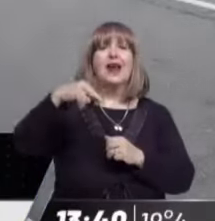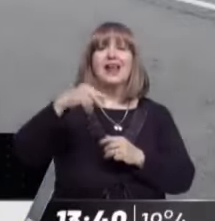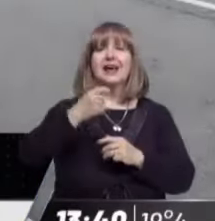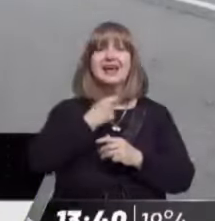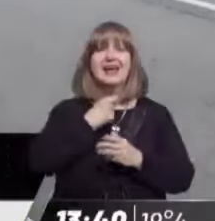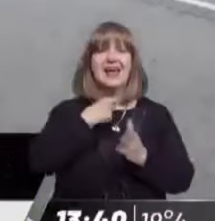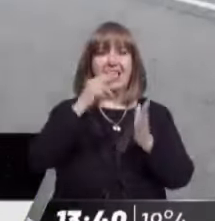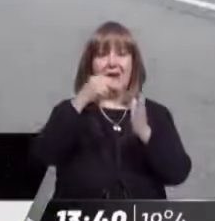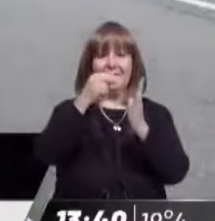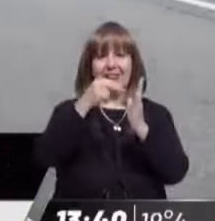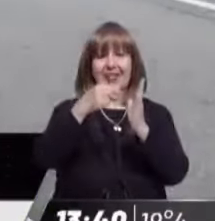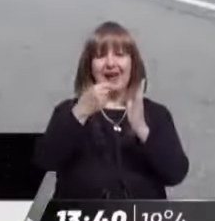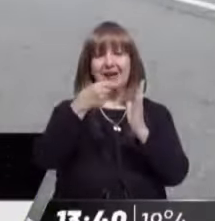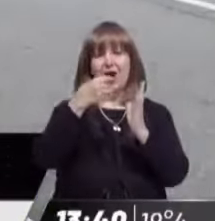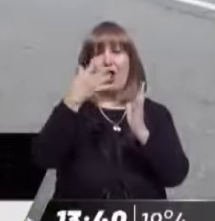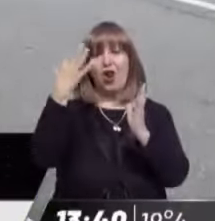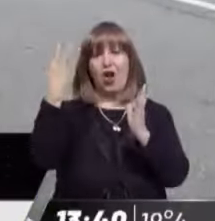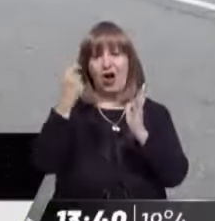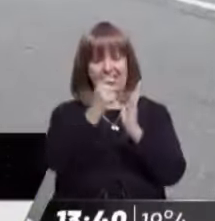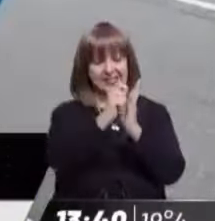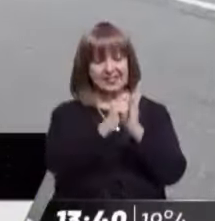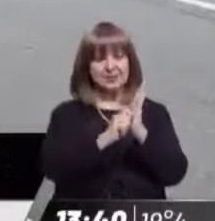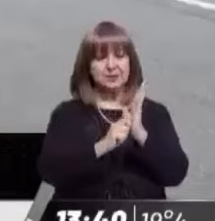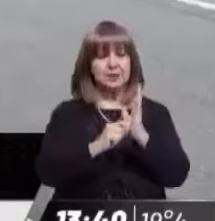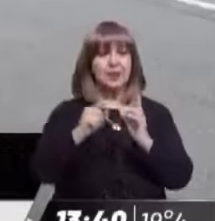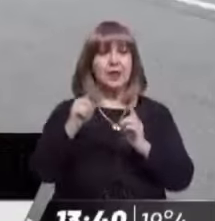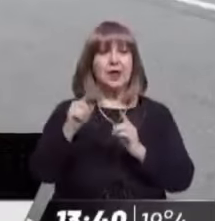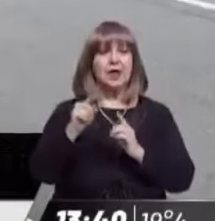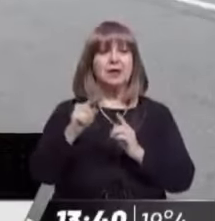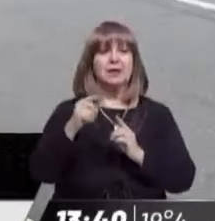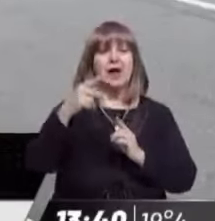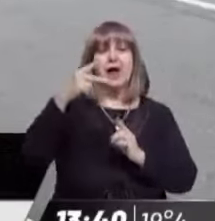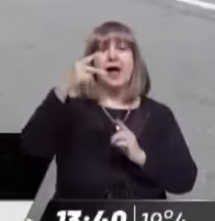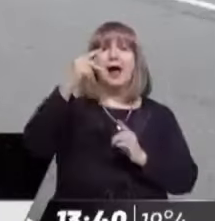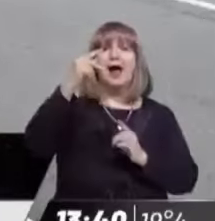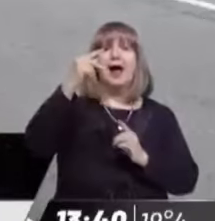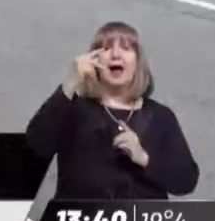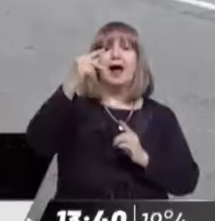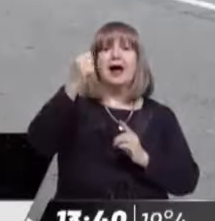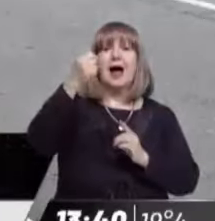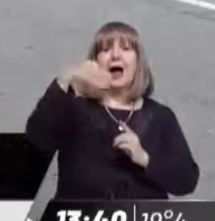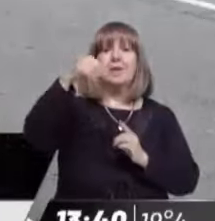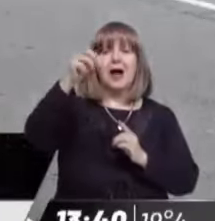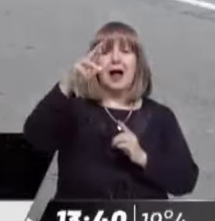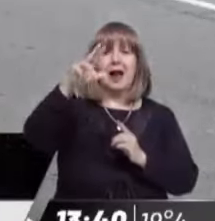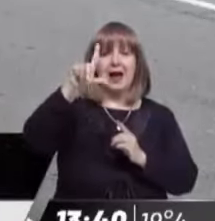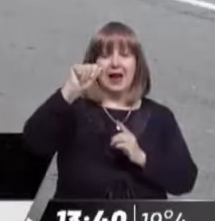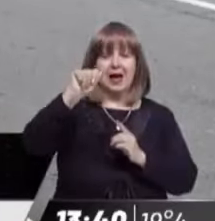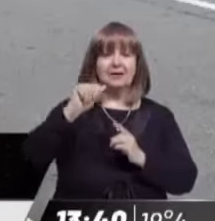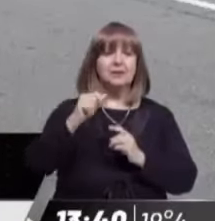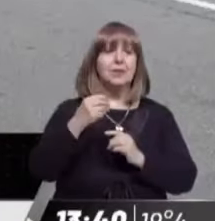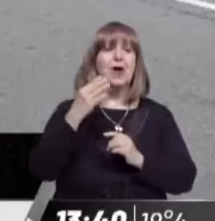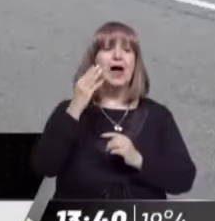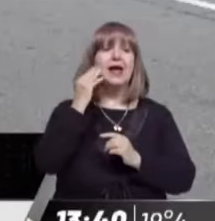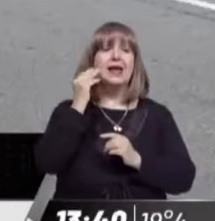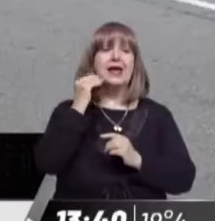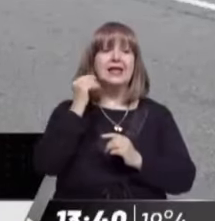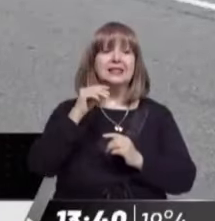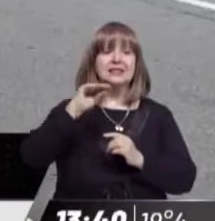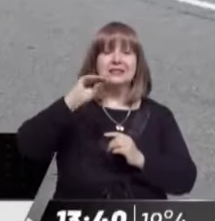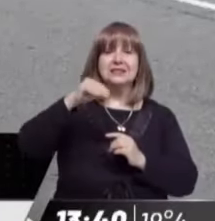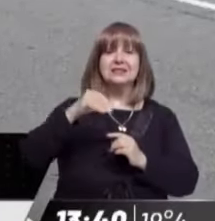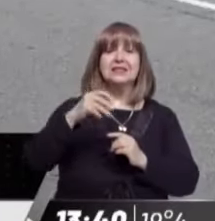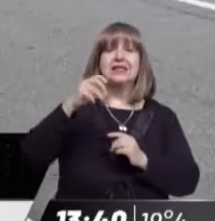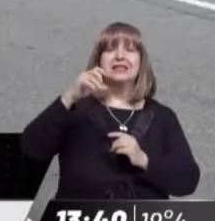mirá. Y te enseñan a pronunciar sí. el nombre de Kamala. Fíjate sí. cómo, Kamala. En inglés esto es una coma. Se